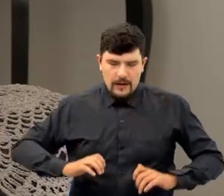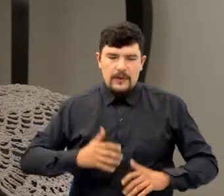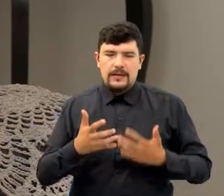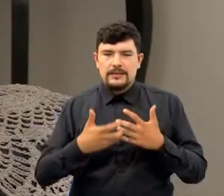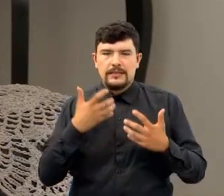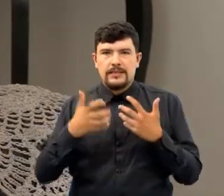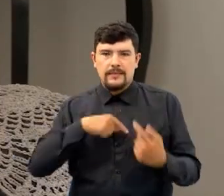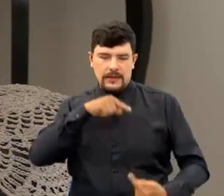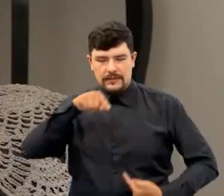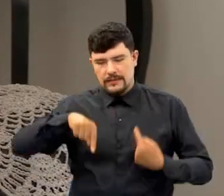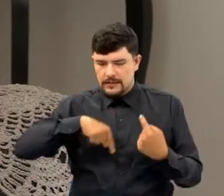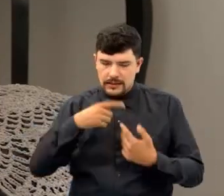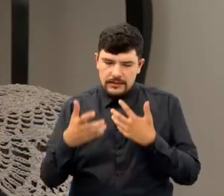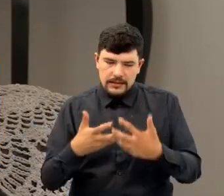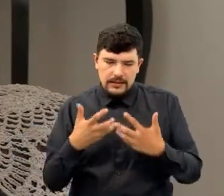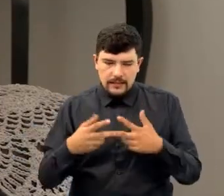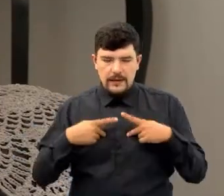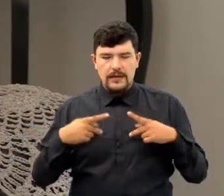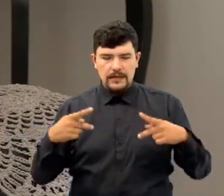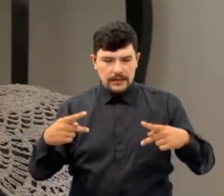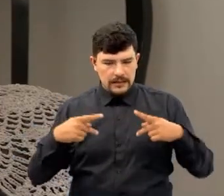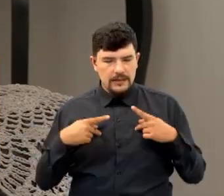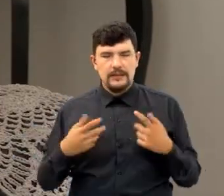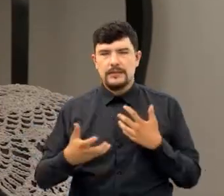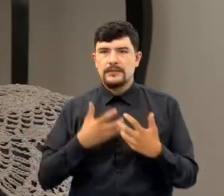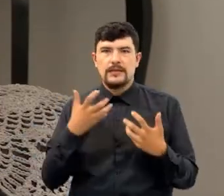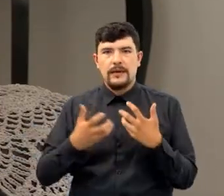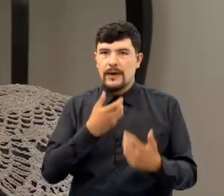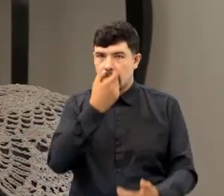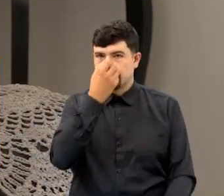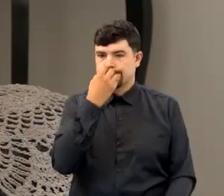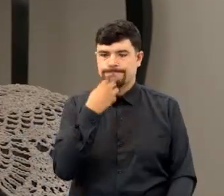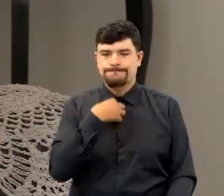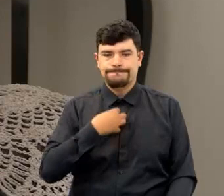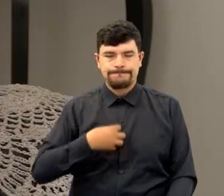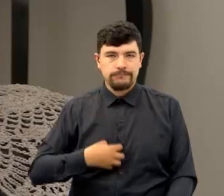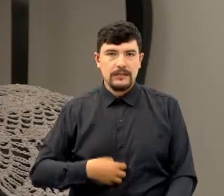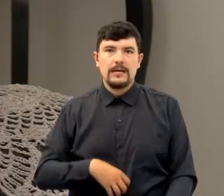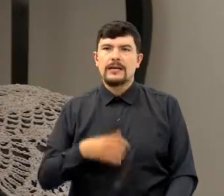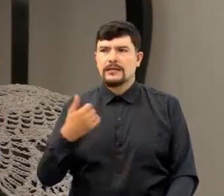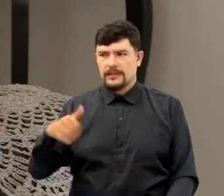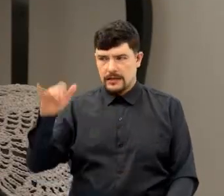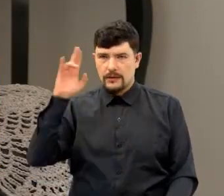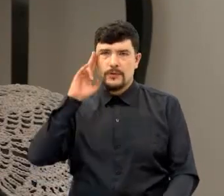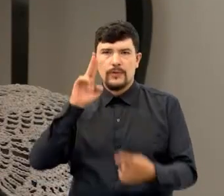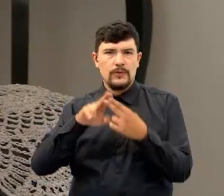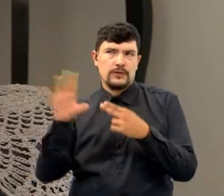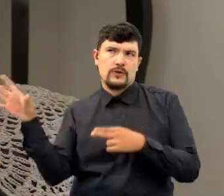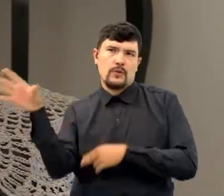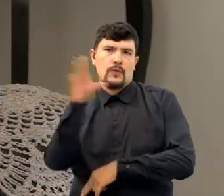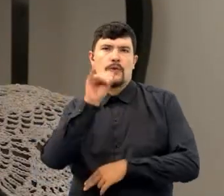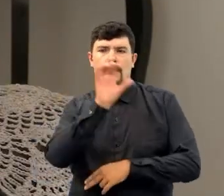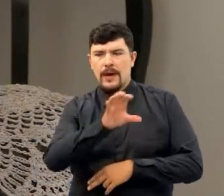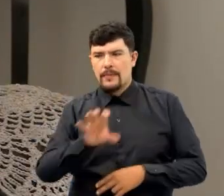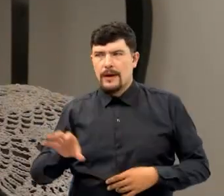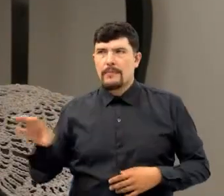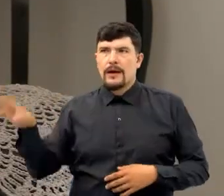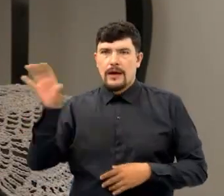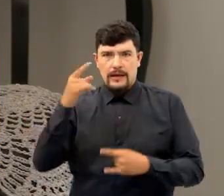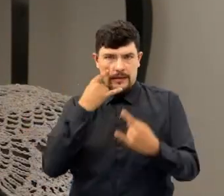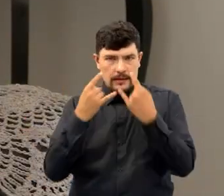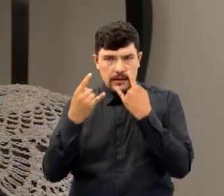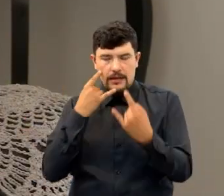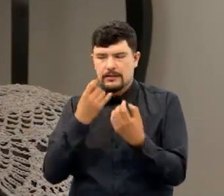También conoce muy bien las capitales del mundo, los países. Hace el croquis del mapa mundi. Le interesa muchísimo